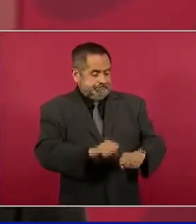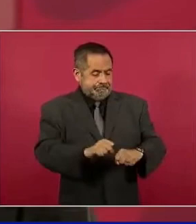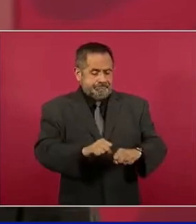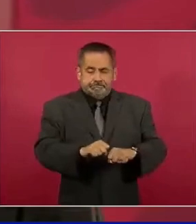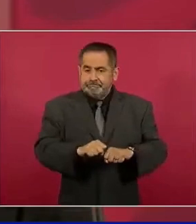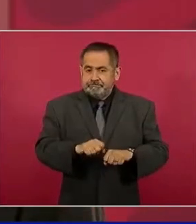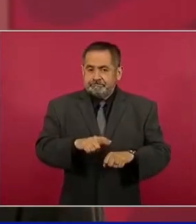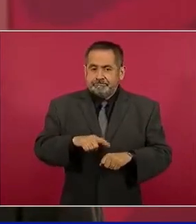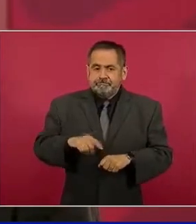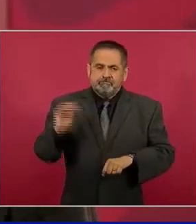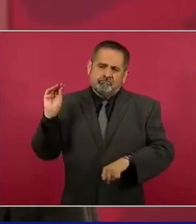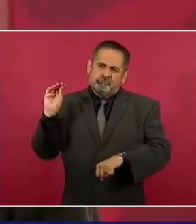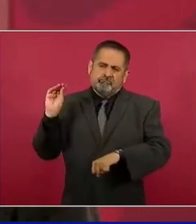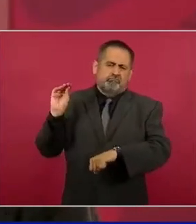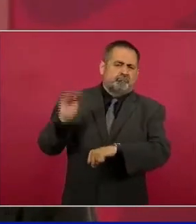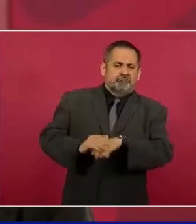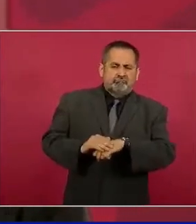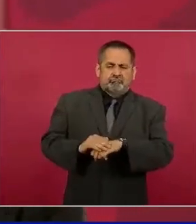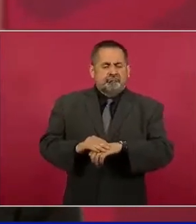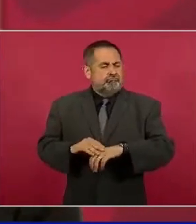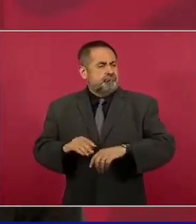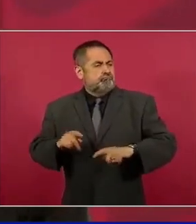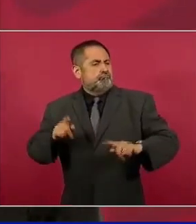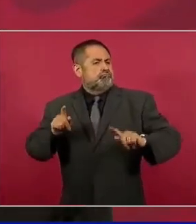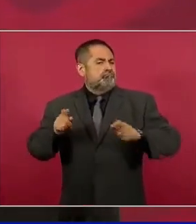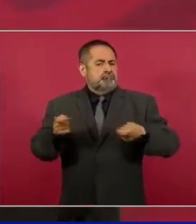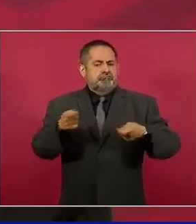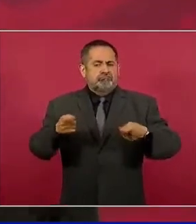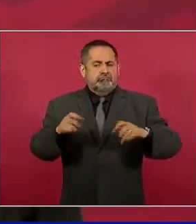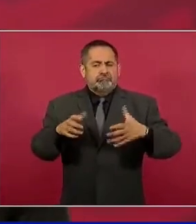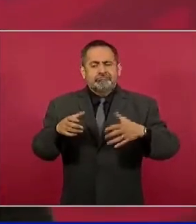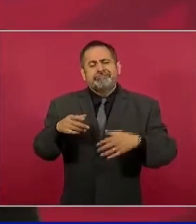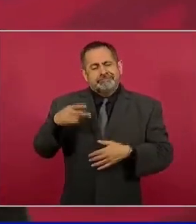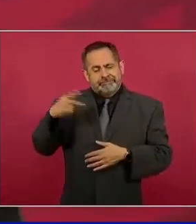pues se estableció un sistema